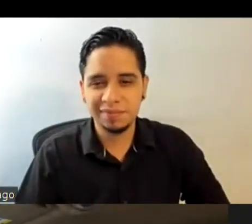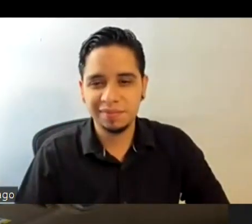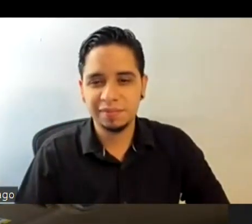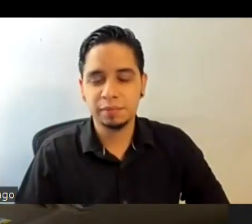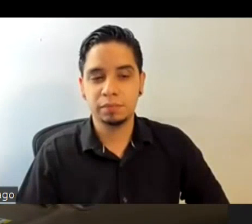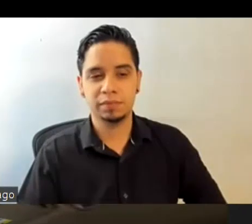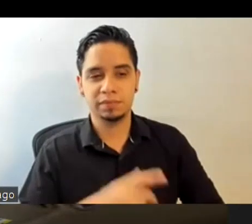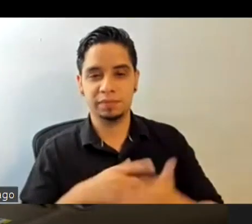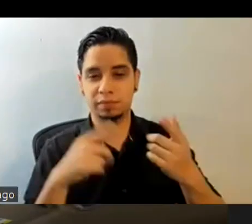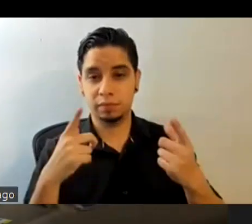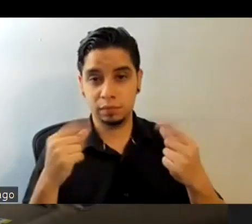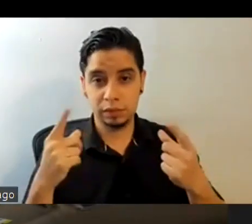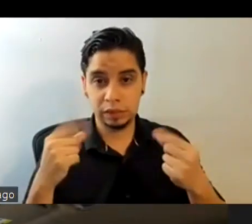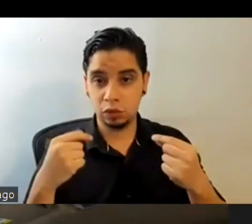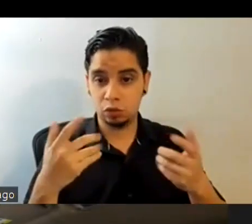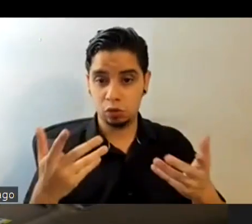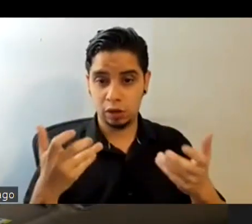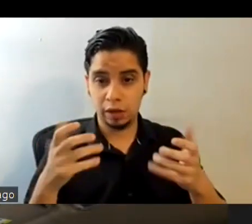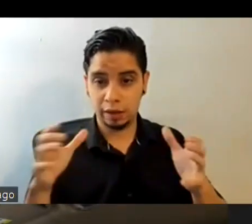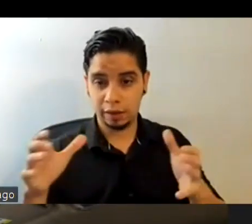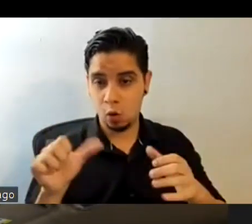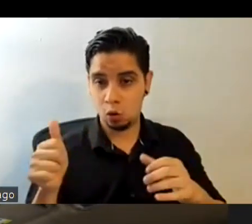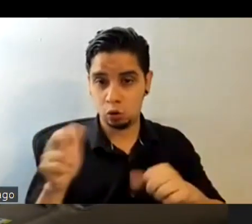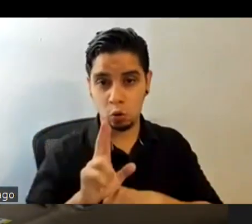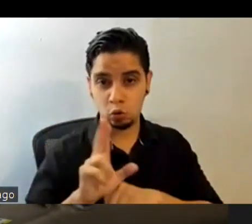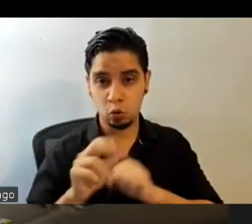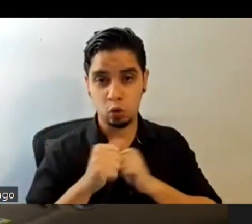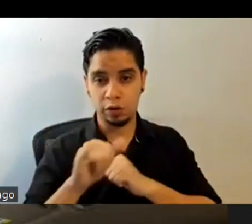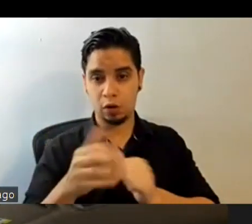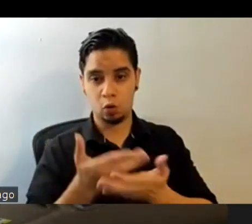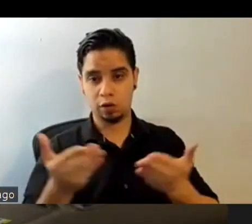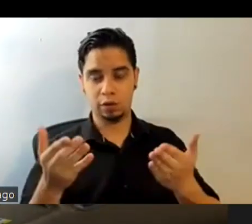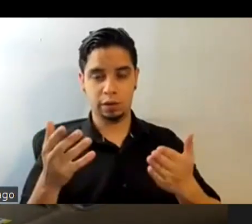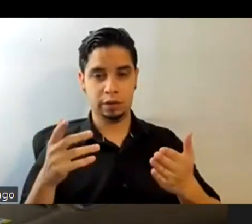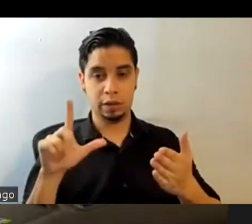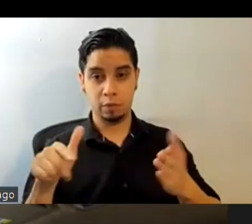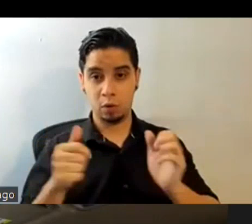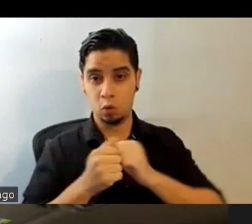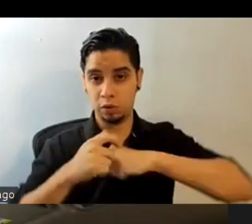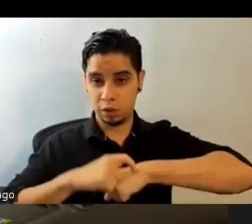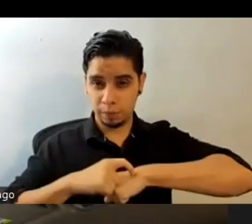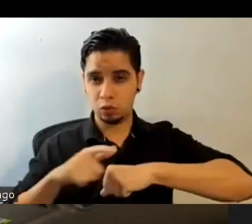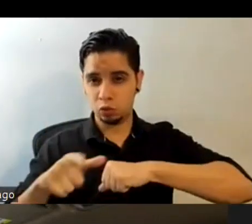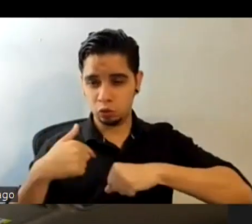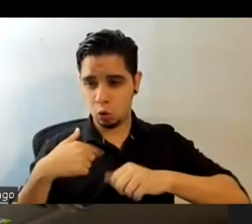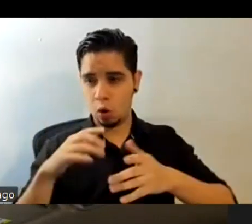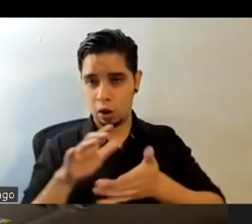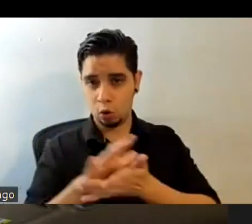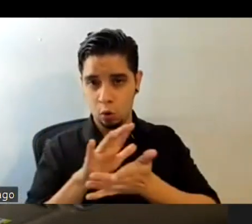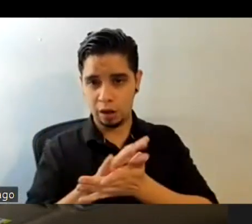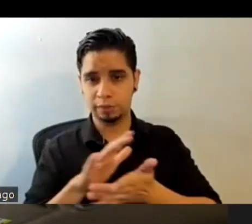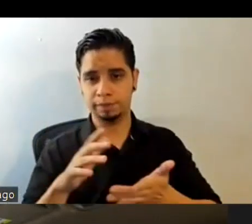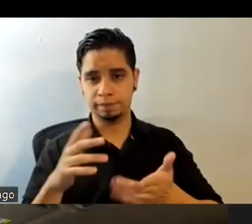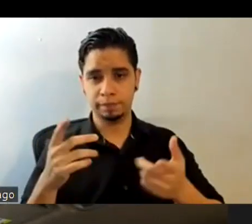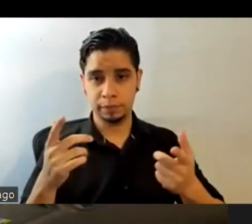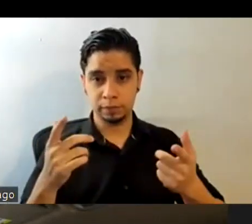entonces yo quería darle otro uso a eso, aparentemente. Y después de eso empecé en la escuela y tenía